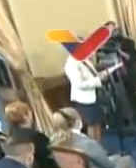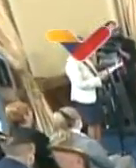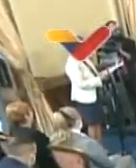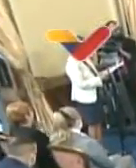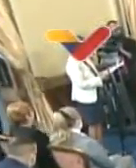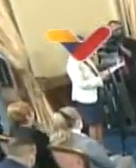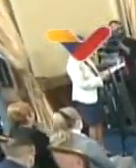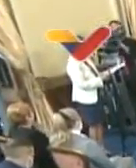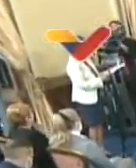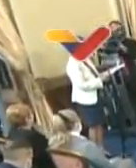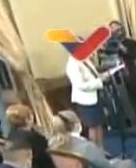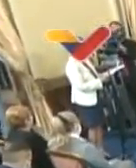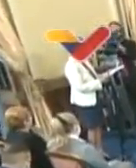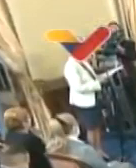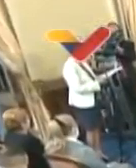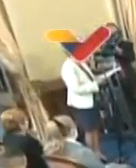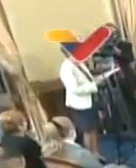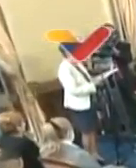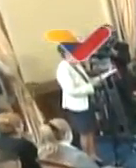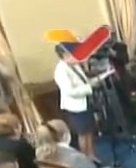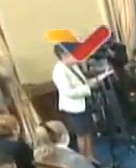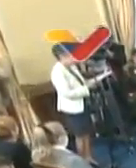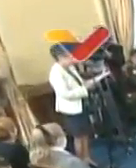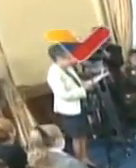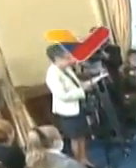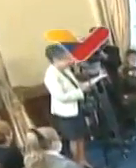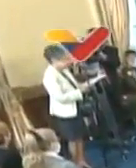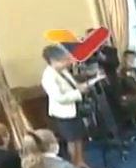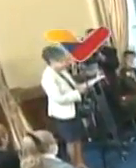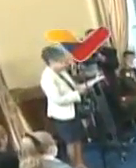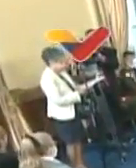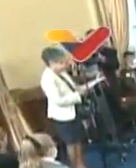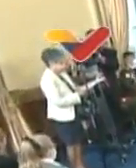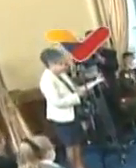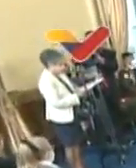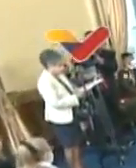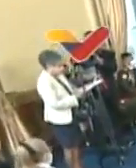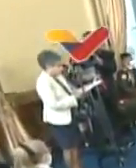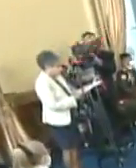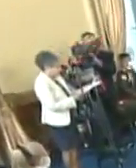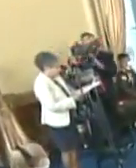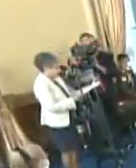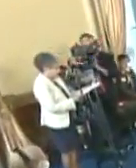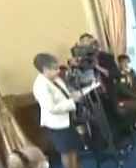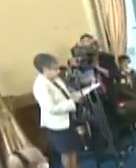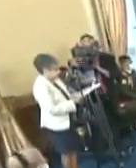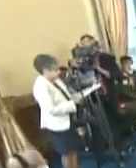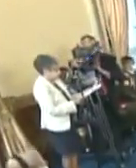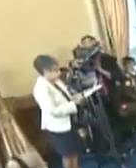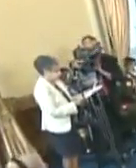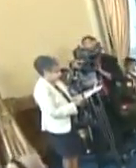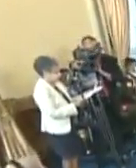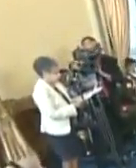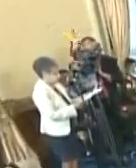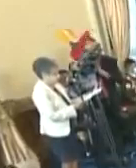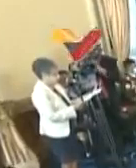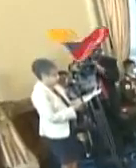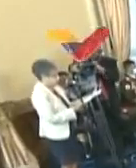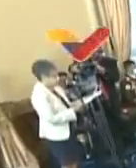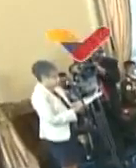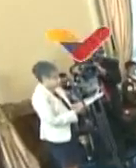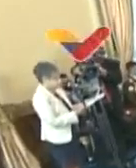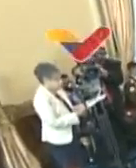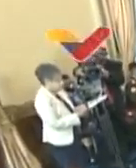y solidificado. Al concluir mis funciones oficiales, me siento feliz y honrado de haber participado en este proceso